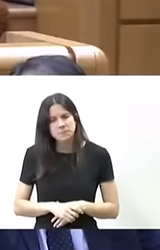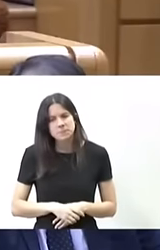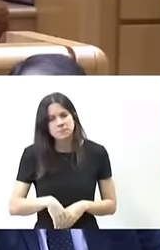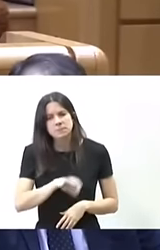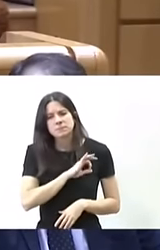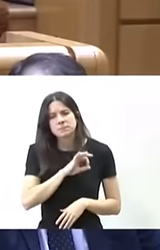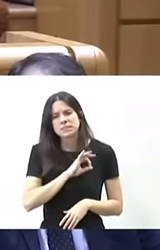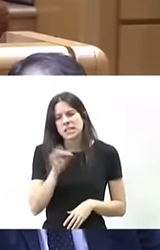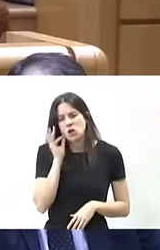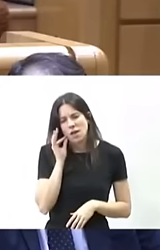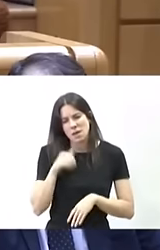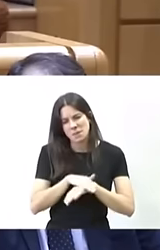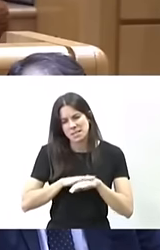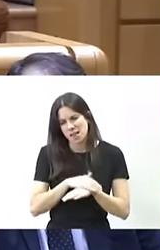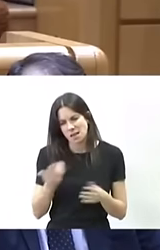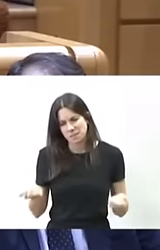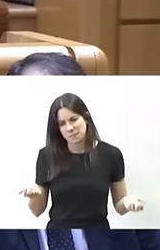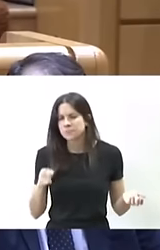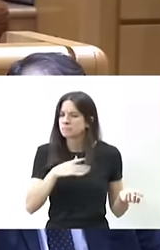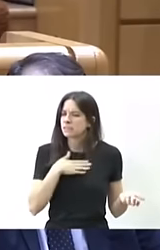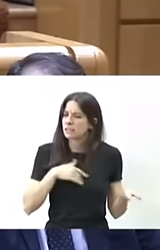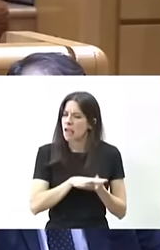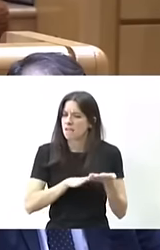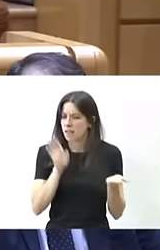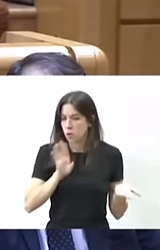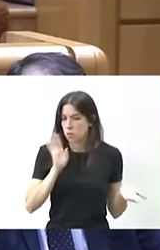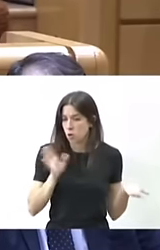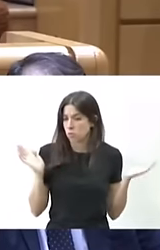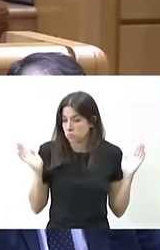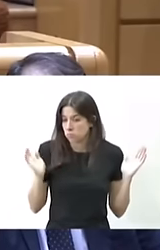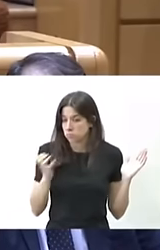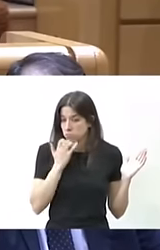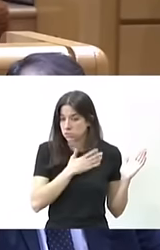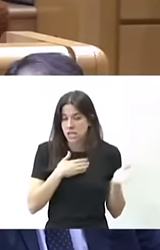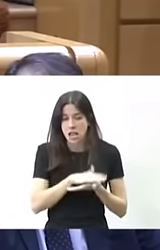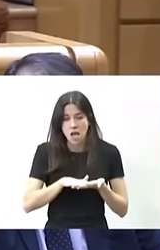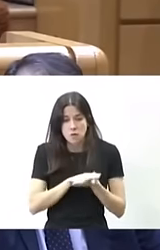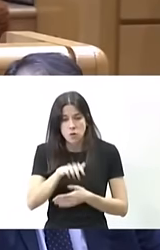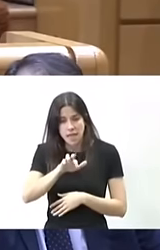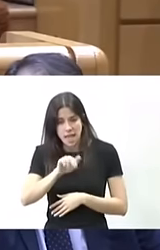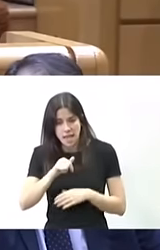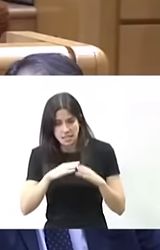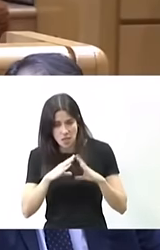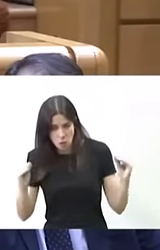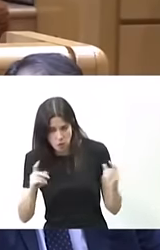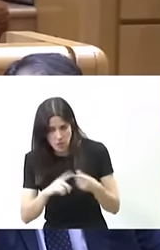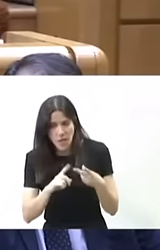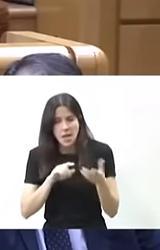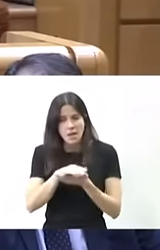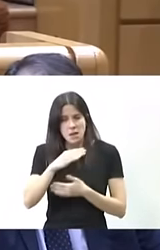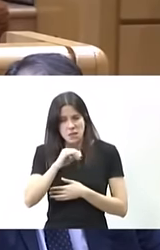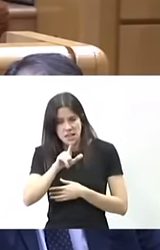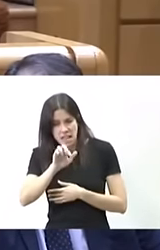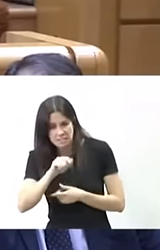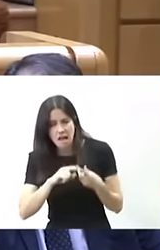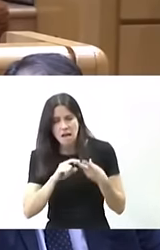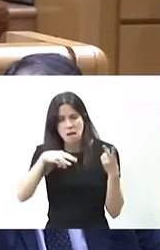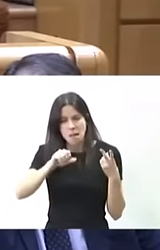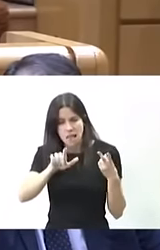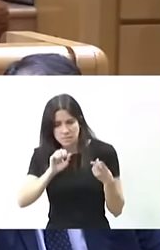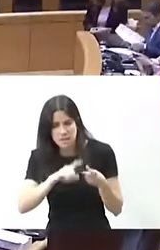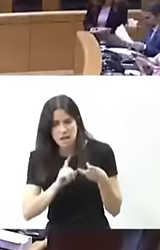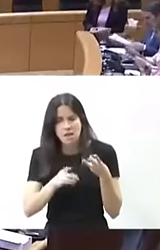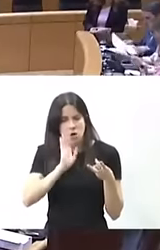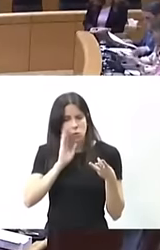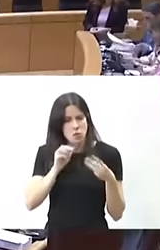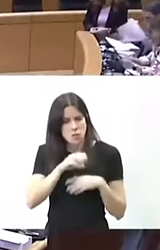Señora ministra, ya que quiere hablemos de corrupción, si quiere le saco los seres de Andalucía, le quiere que le saco Filesa, Malesa y la corrupción del Partido